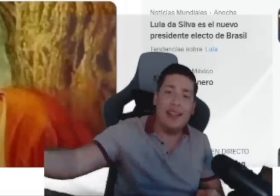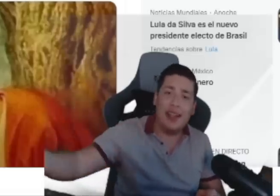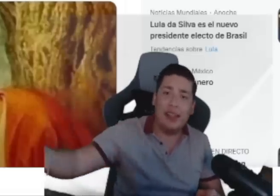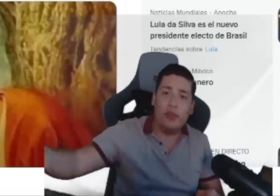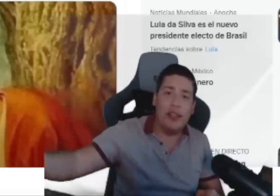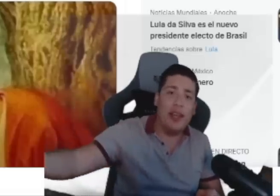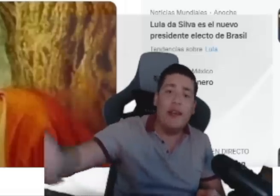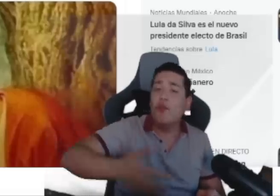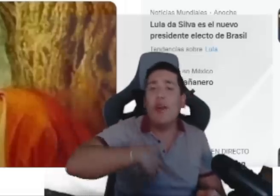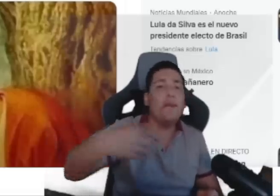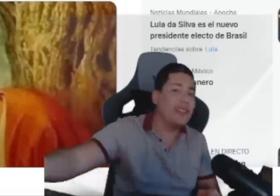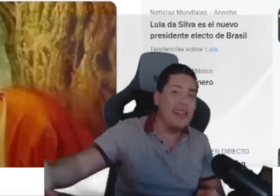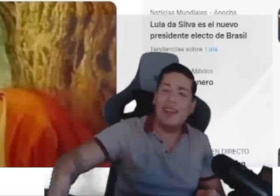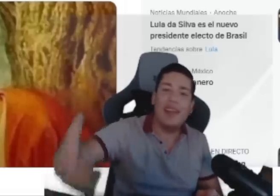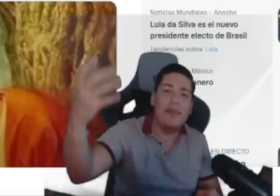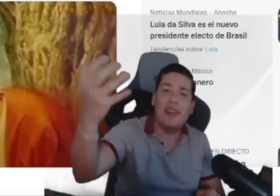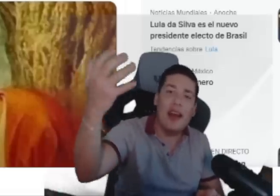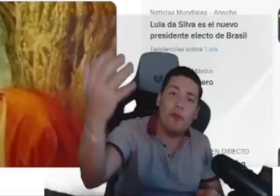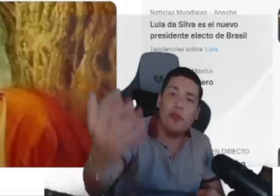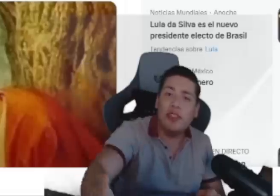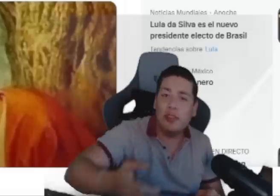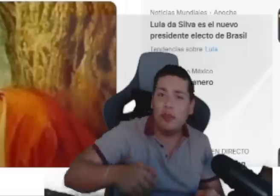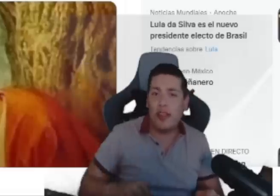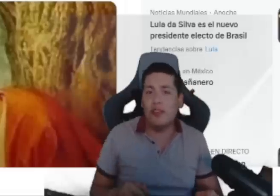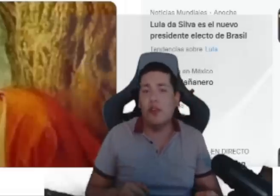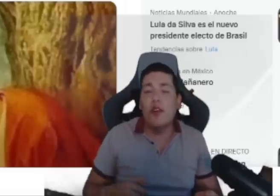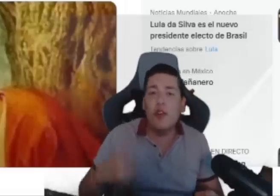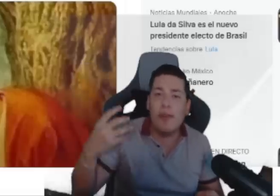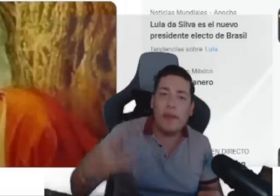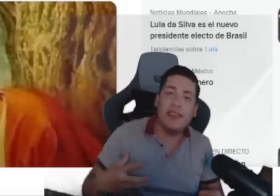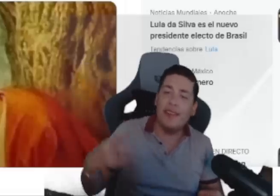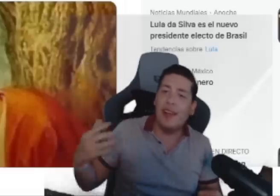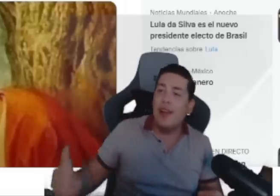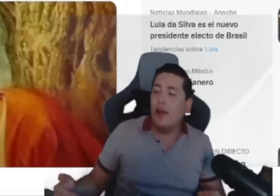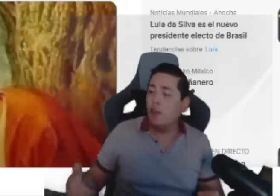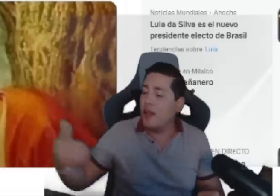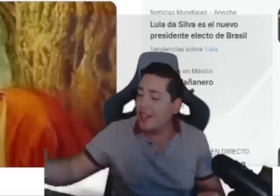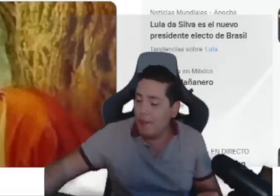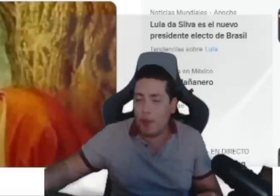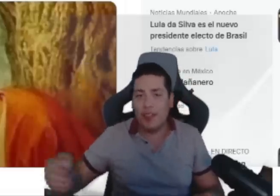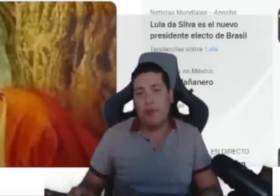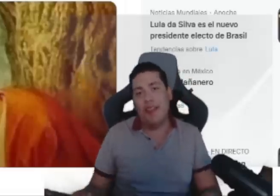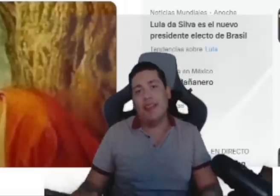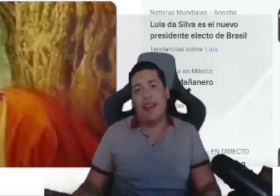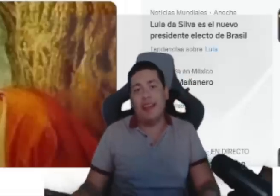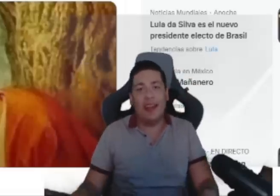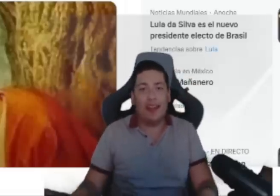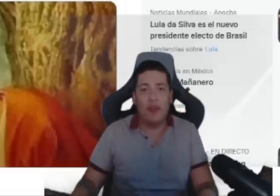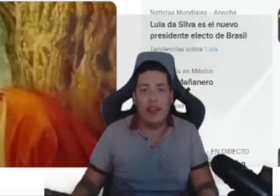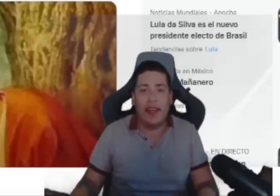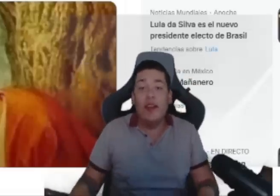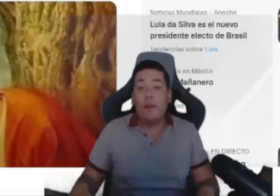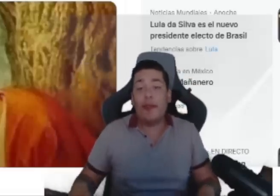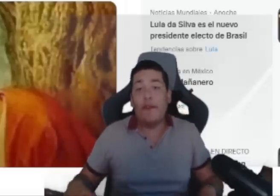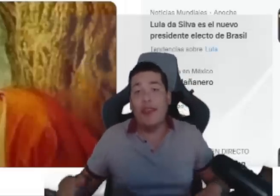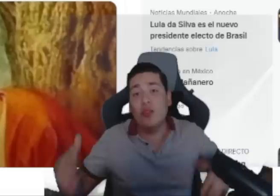la Iglesia Católica no representan realmente la voz de Jesucristo, no representan los principios que establece la Iglesia